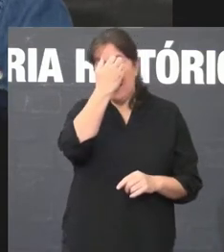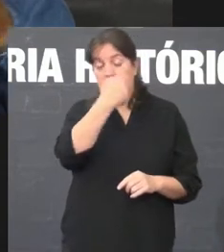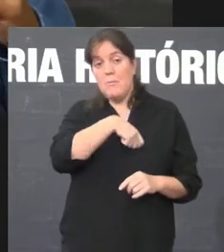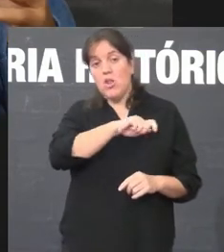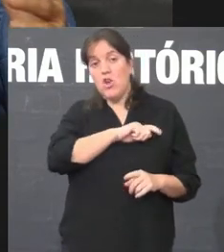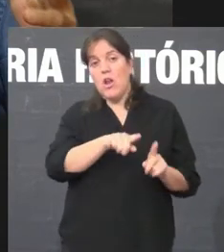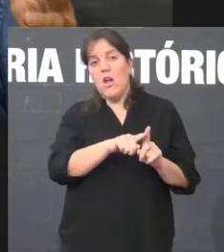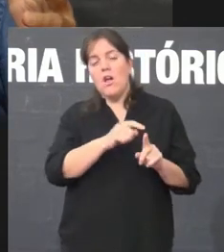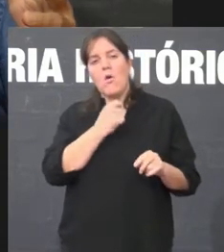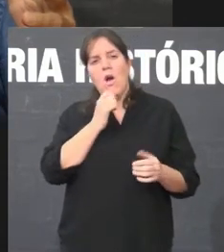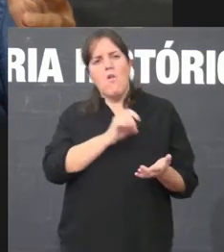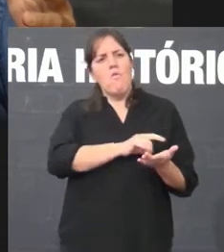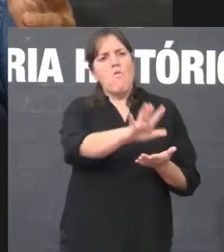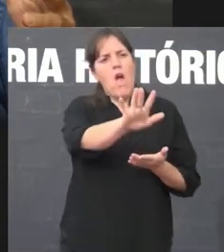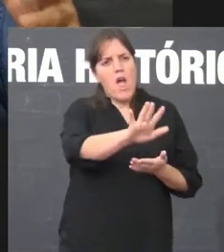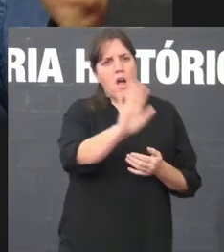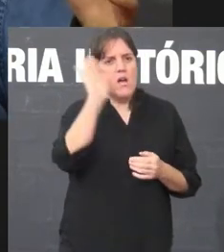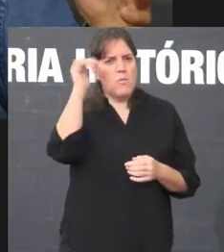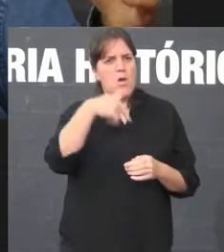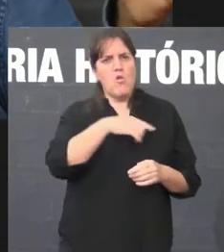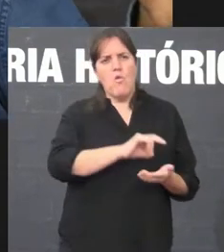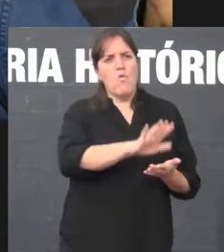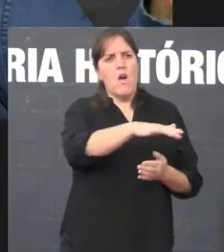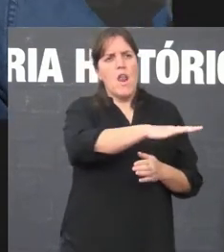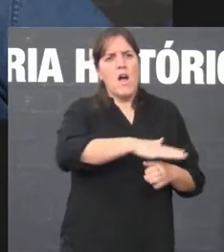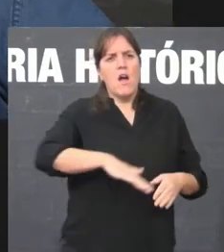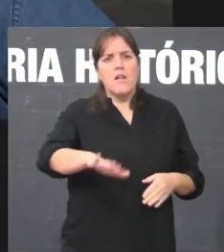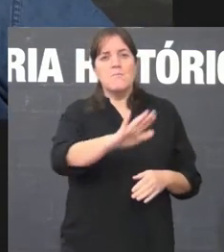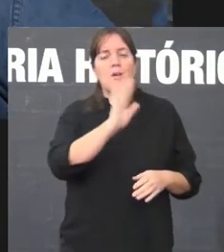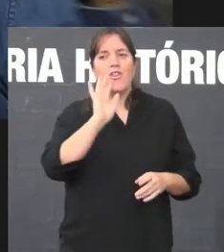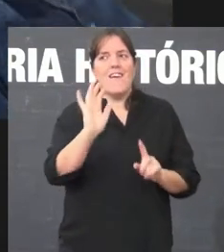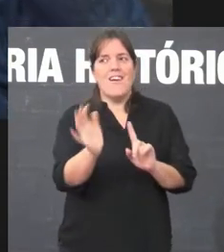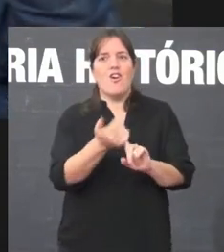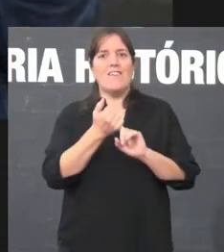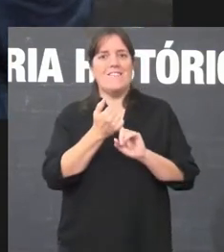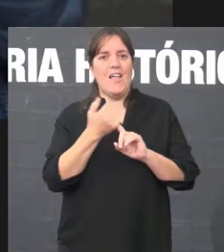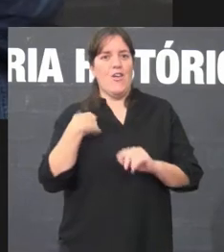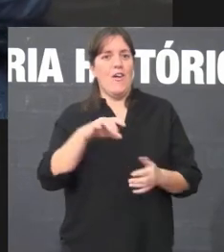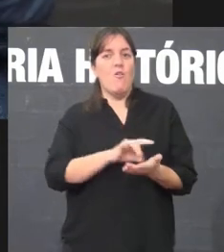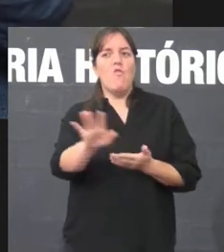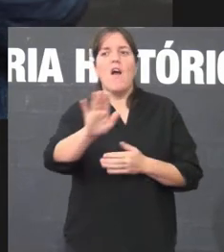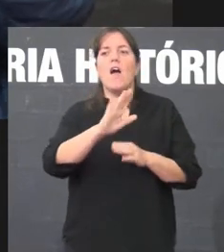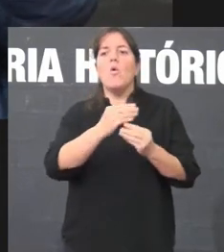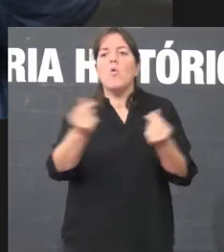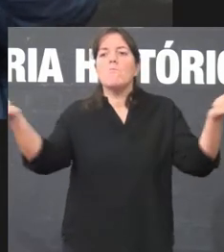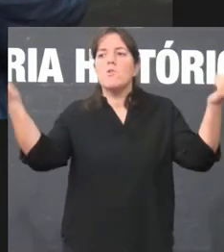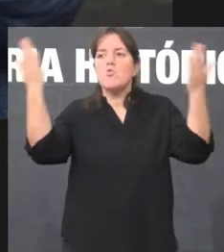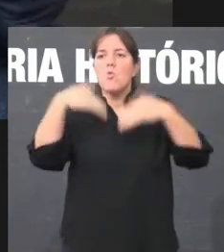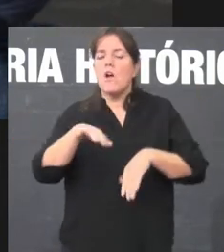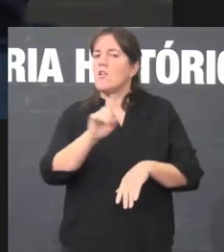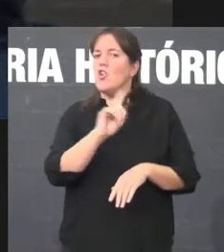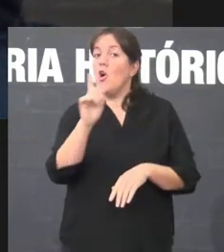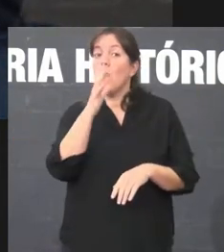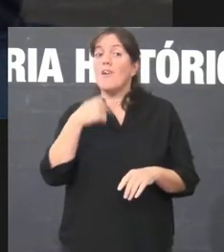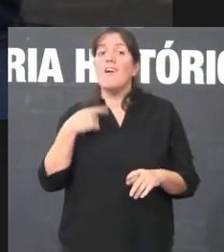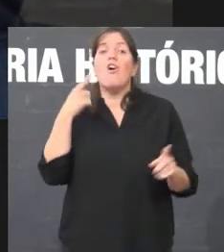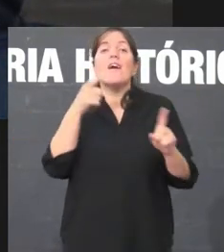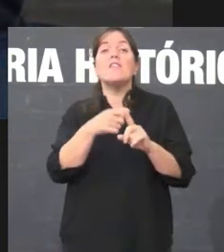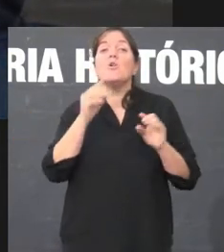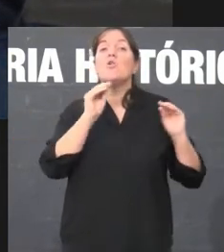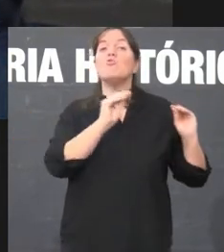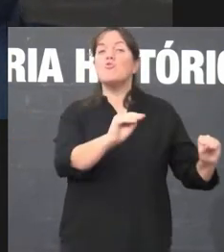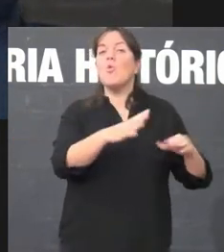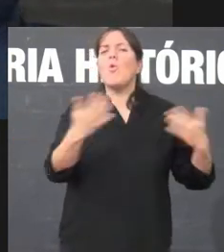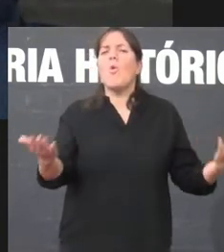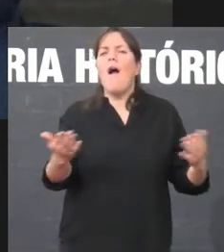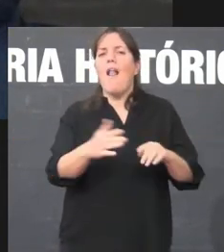de expulsarnos del espacio que habíamos conquistado. Porque el objetivo de la represión no es impedir